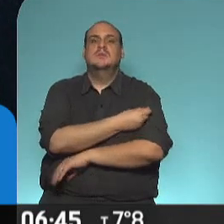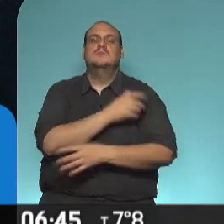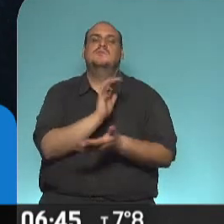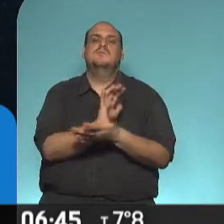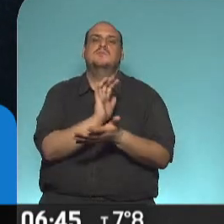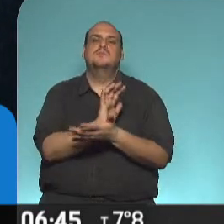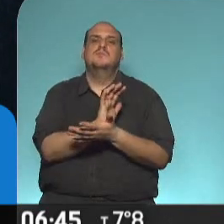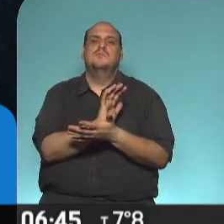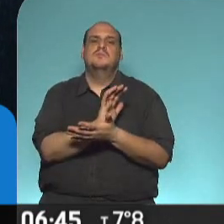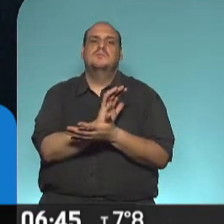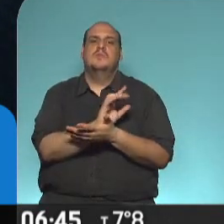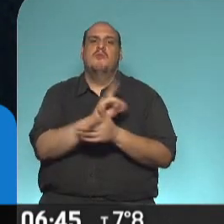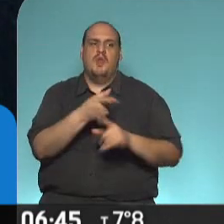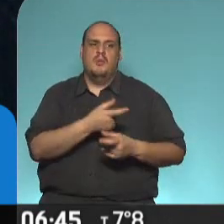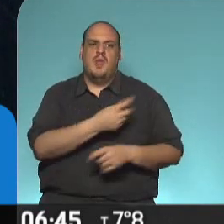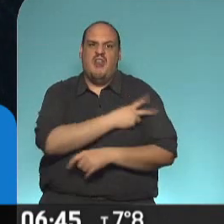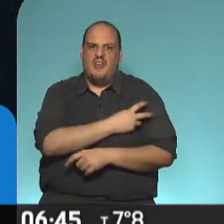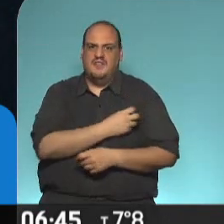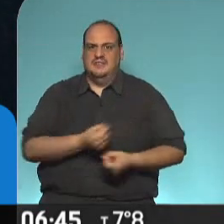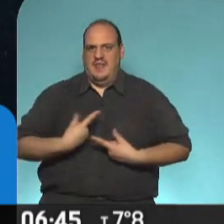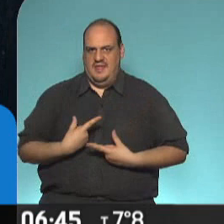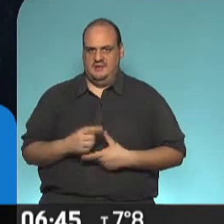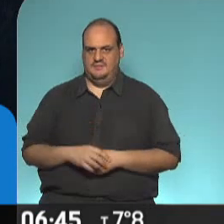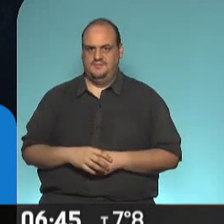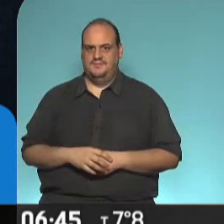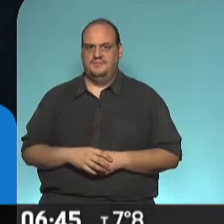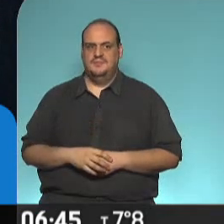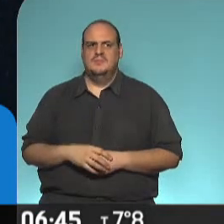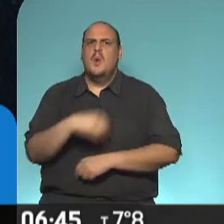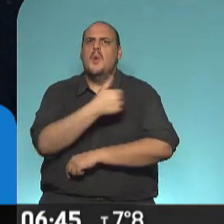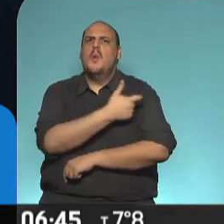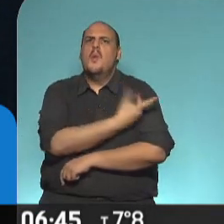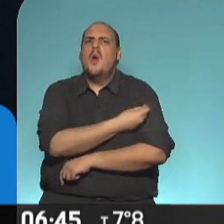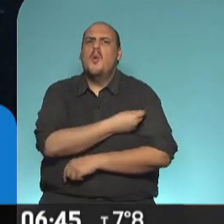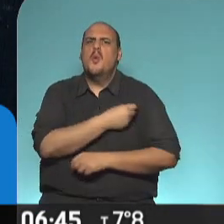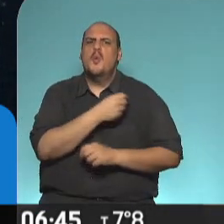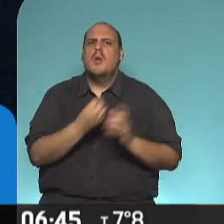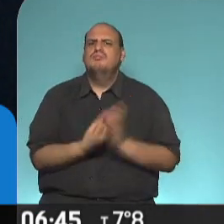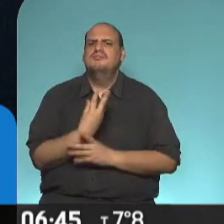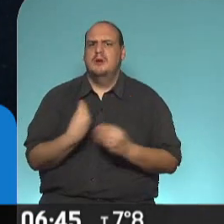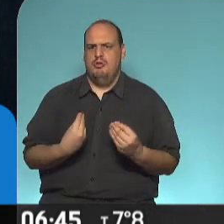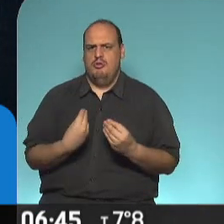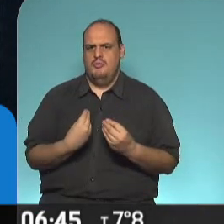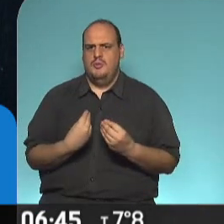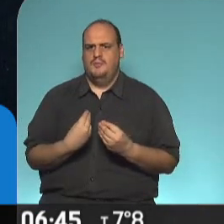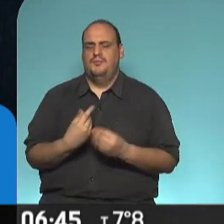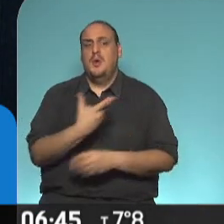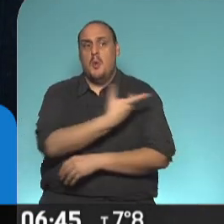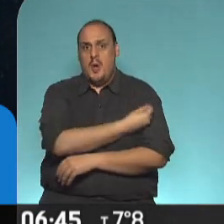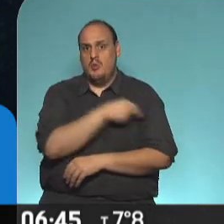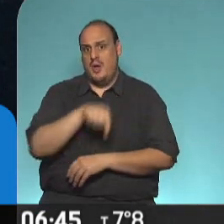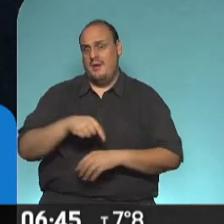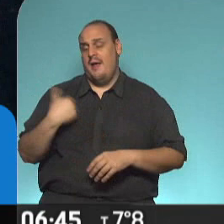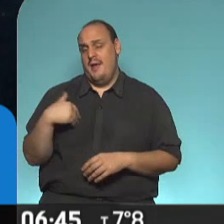fundamentalmente de promover la producción de anticuerpos. ¿Cómo se hace una vacuna? Mirá, una vacuna la estamos haciendo también en la Argentina.